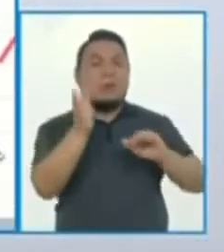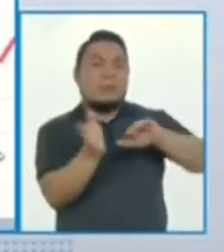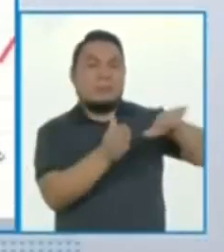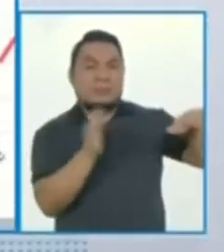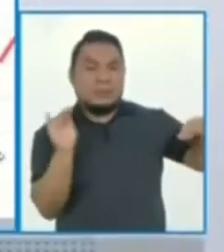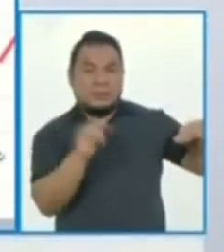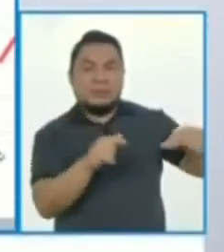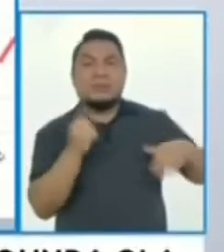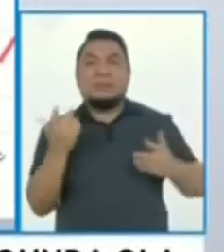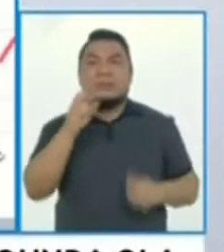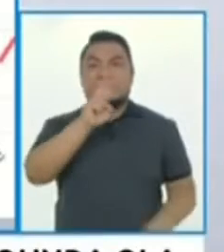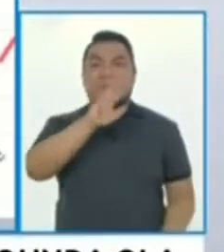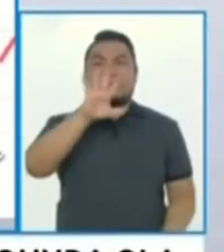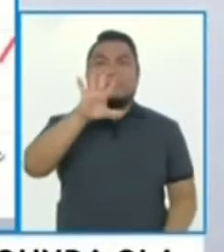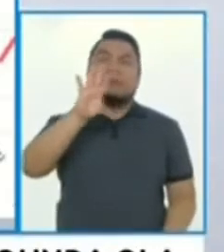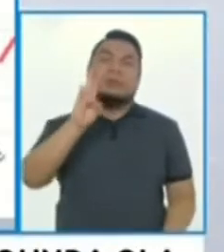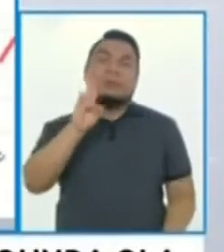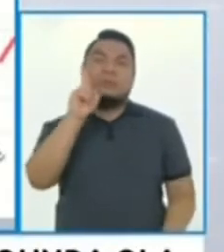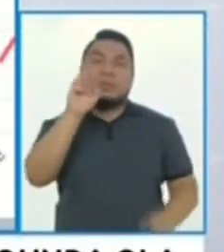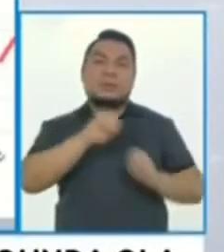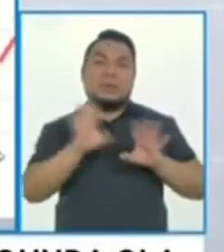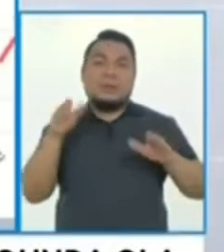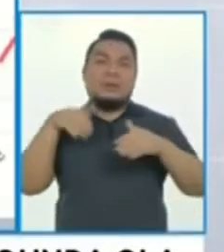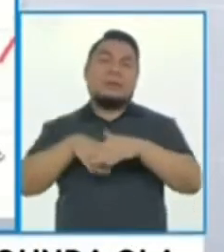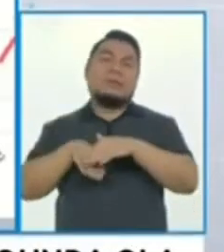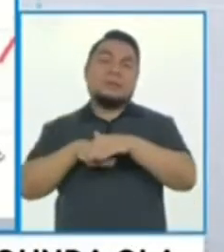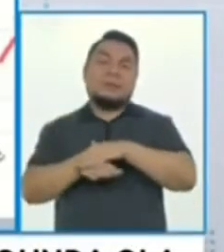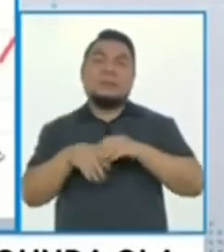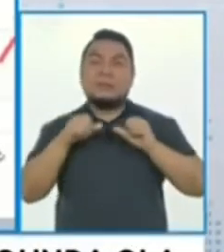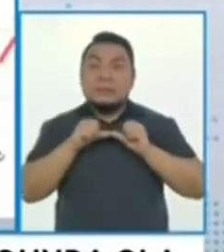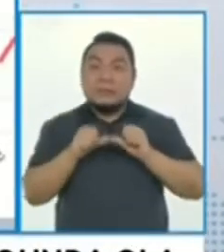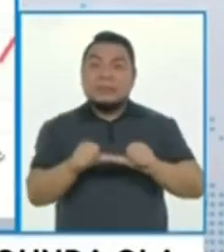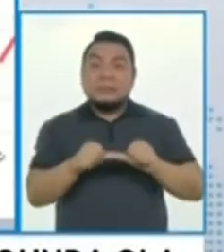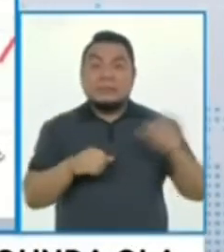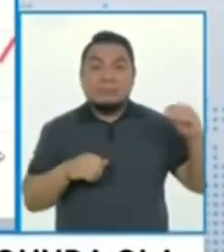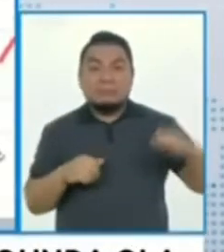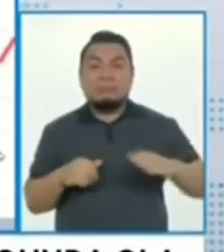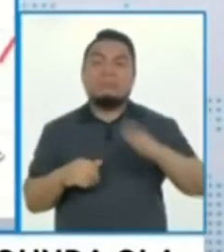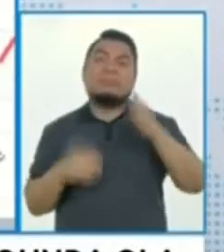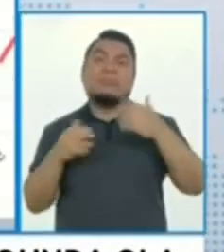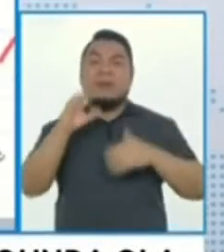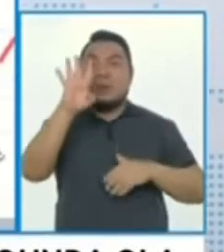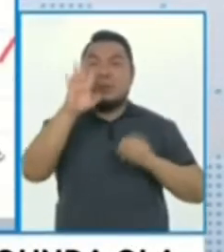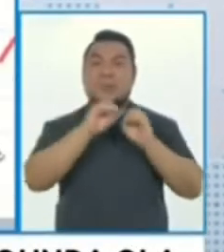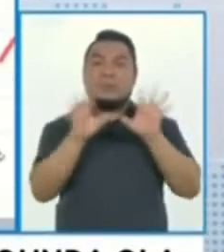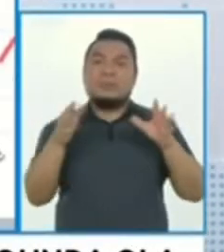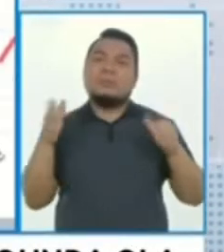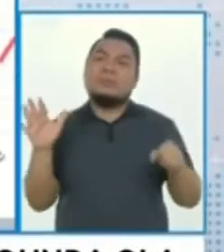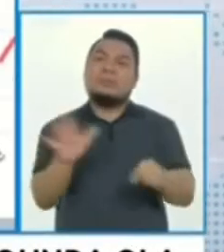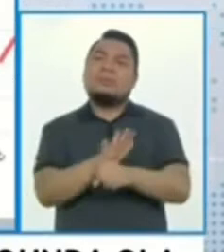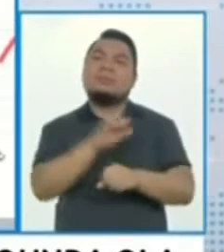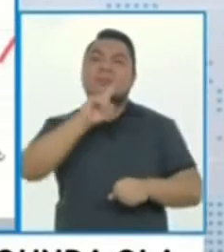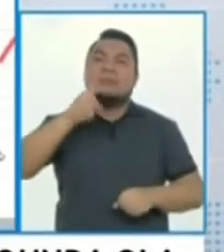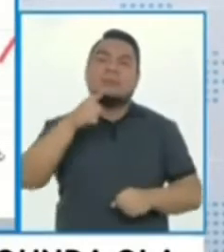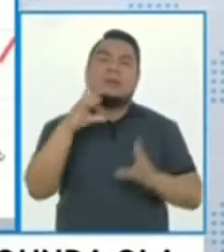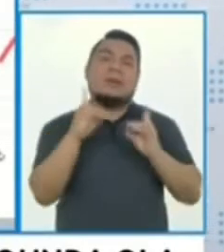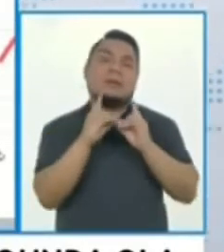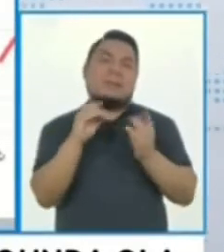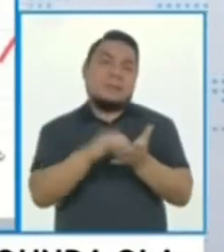es de 257 por día. Hablamos que si seguimos con esta tendencia, en 4 días se llenan 1000 camas